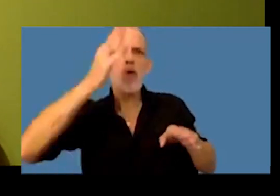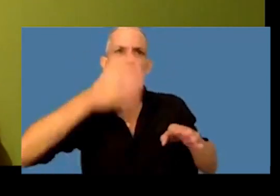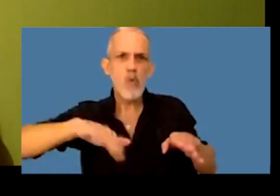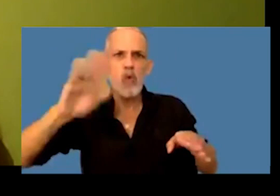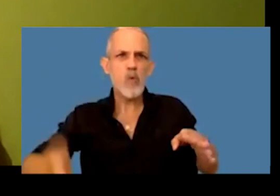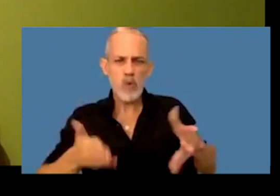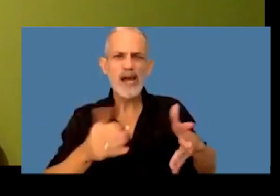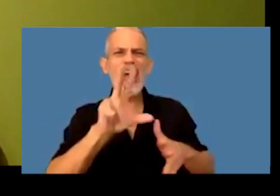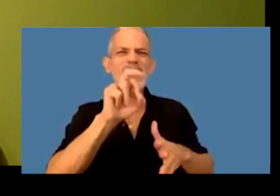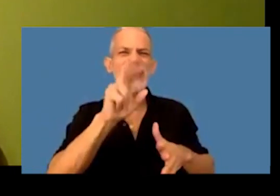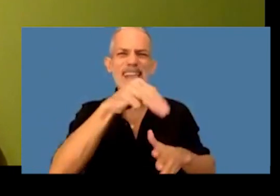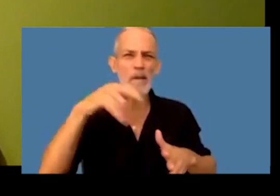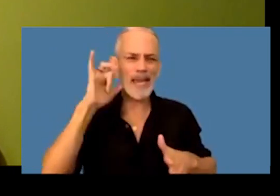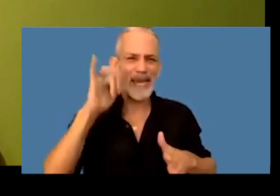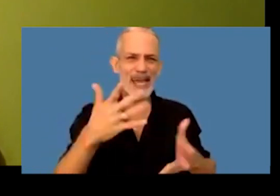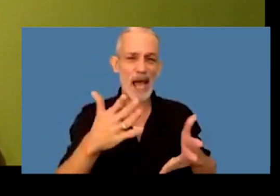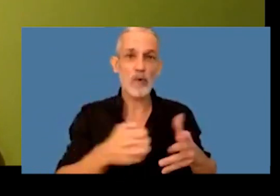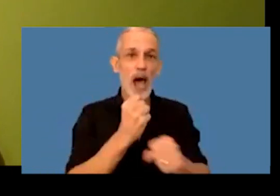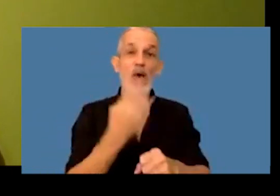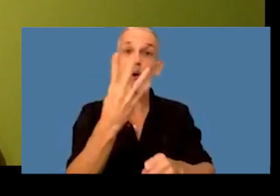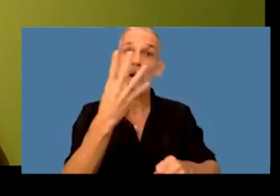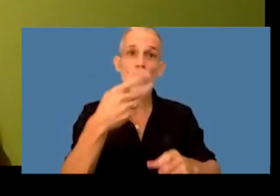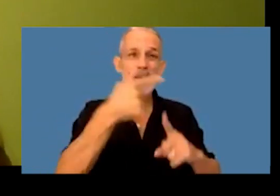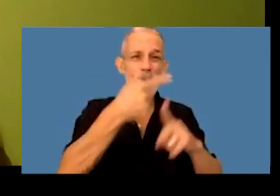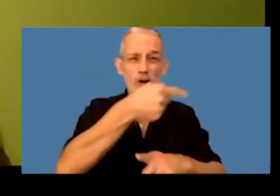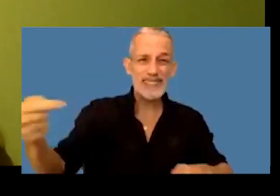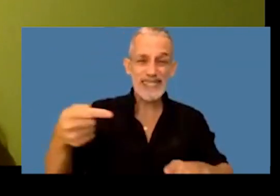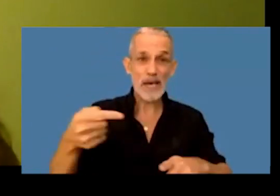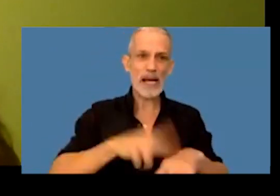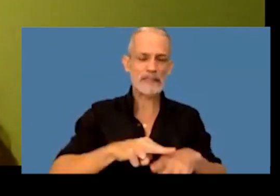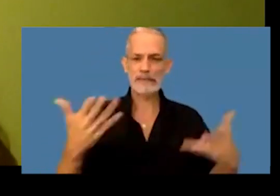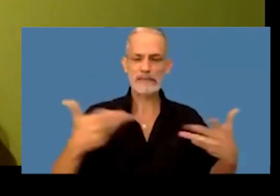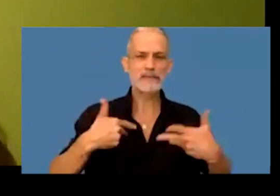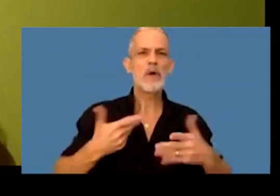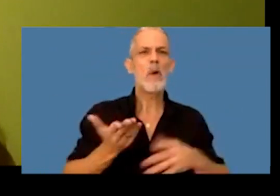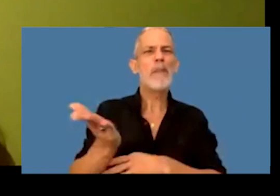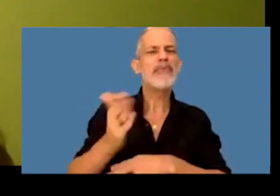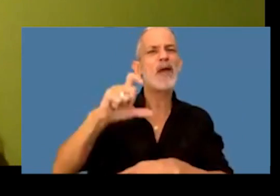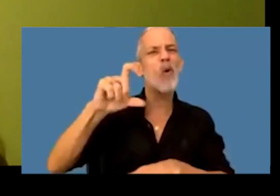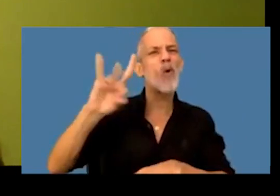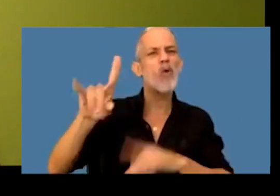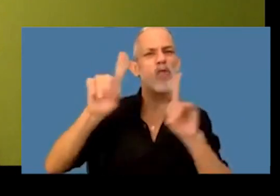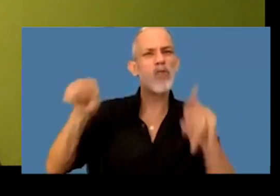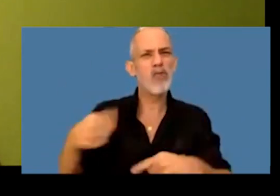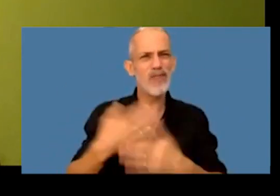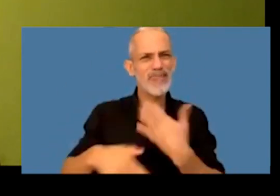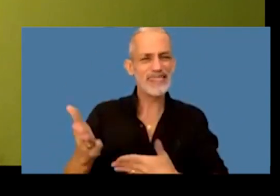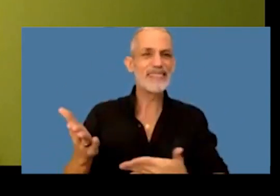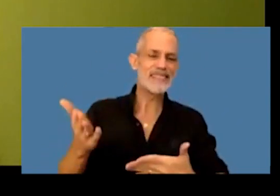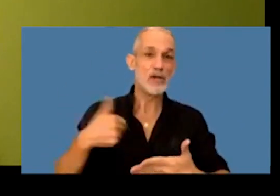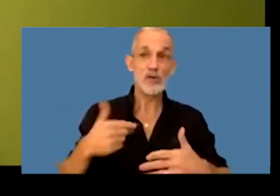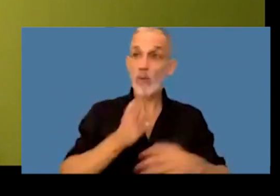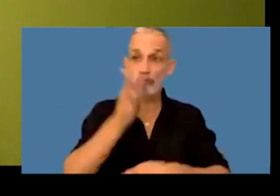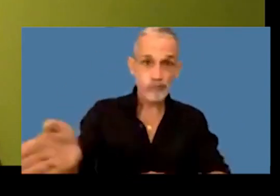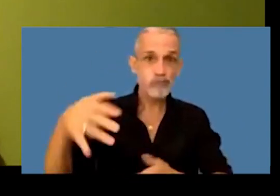miligramos. Hasta 4 veces a la semana me recomendaron solicitar el CUR. Para cuando me acerqué al centro de la